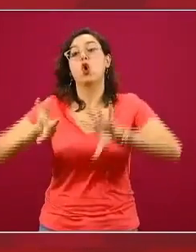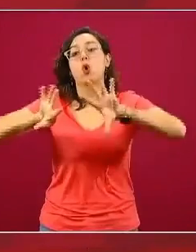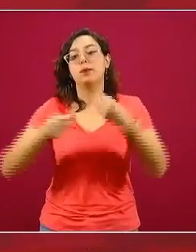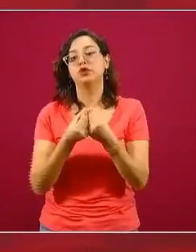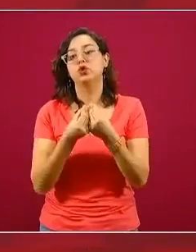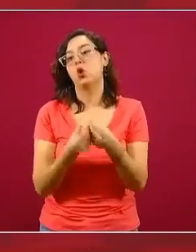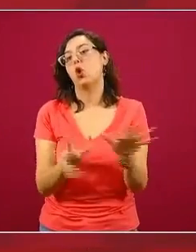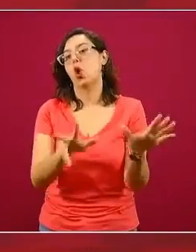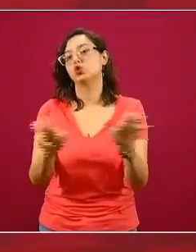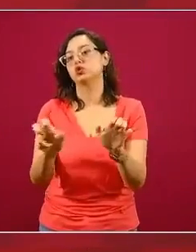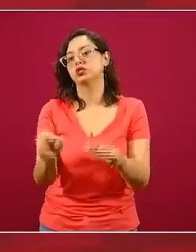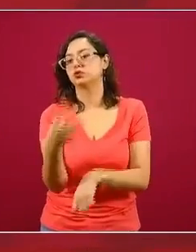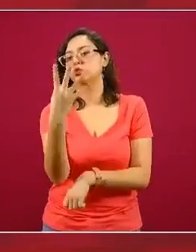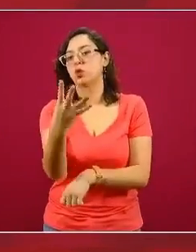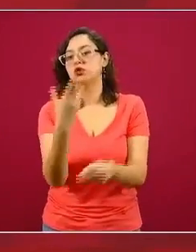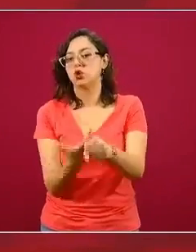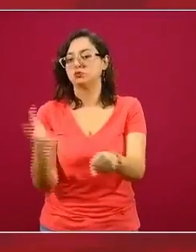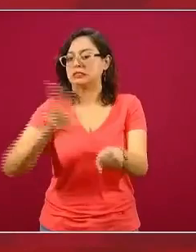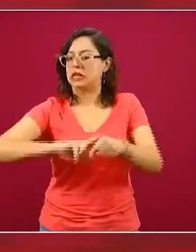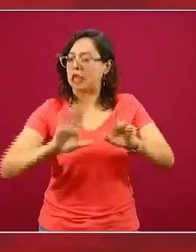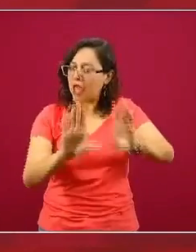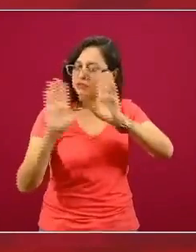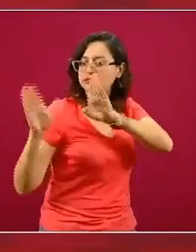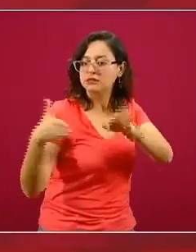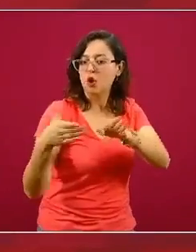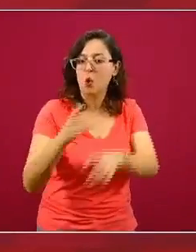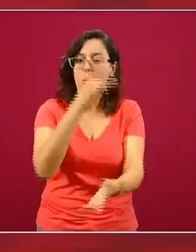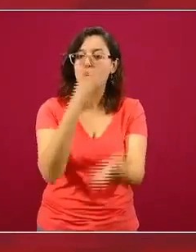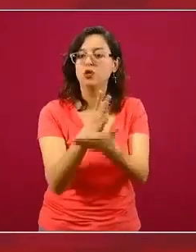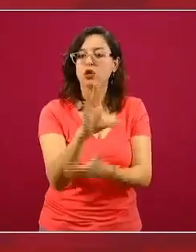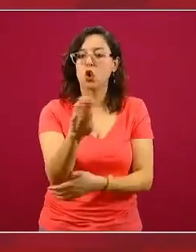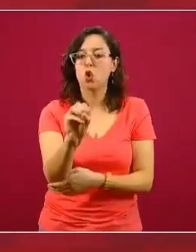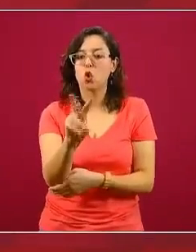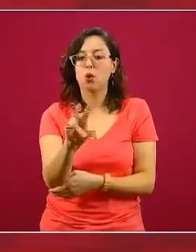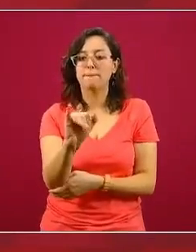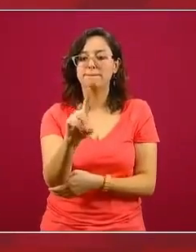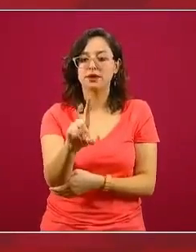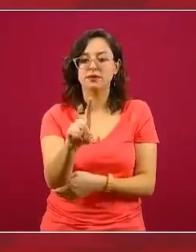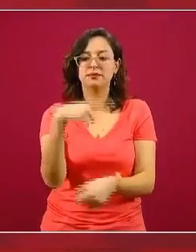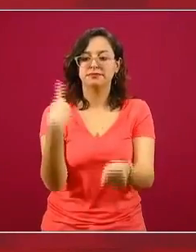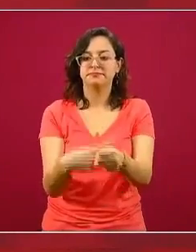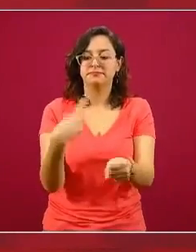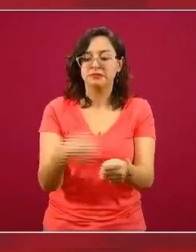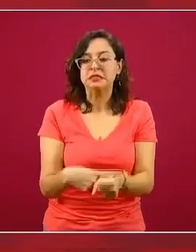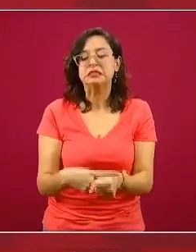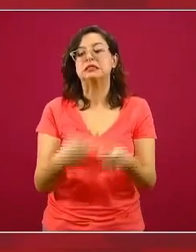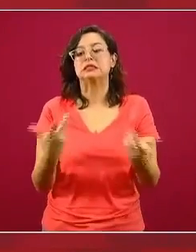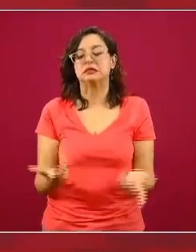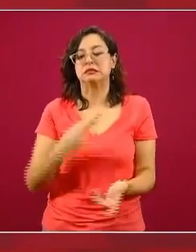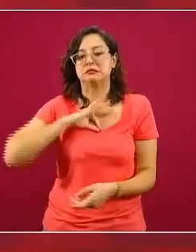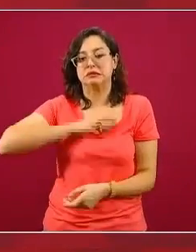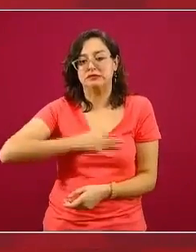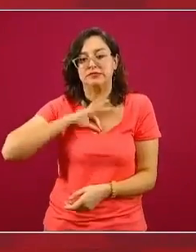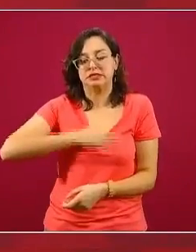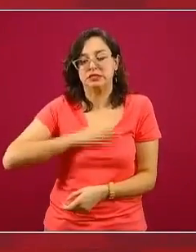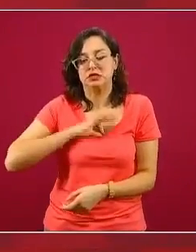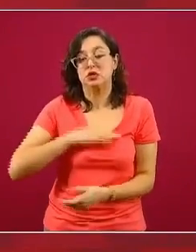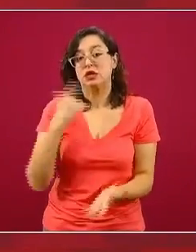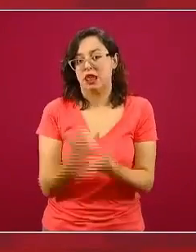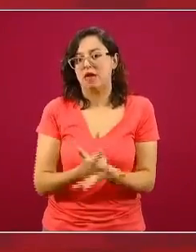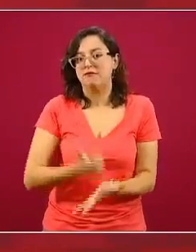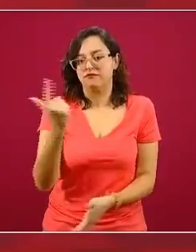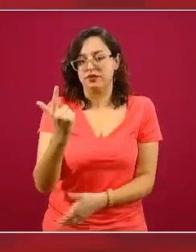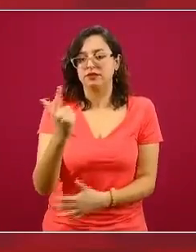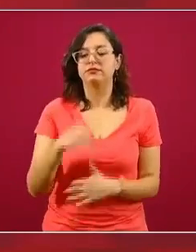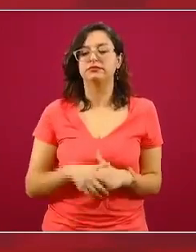el día de hoy hospitales designados para la atención de personas con infección respiratoria aguda grave